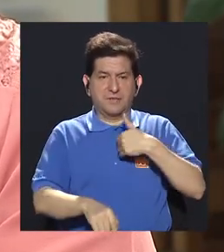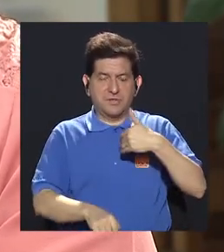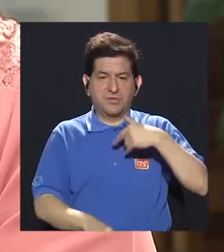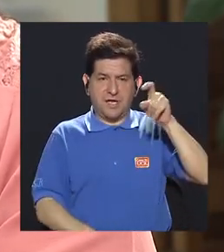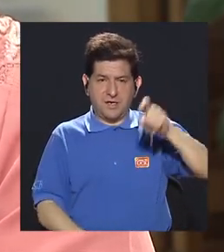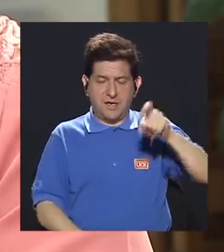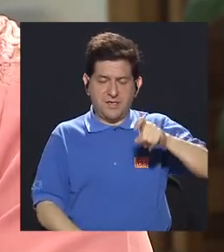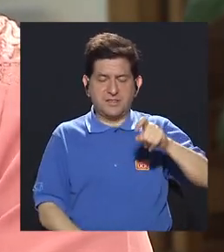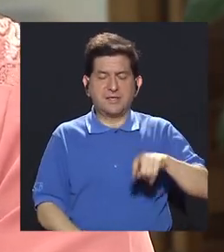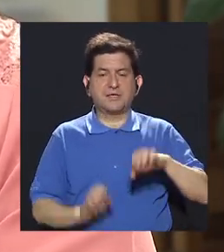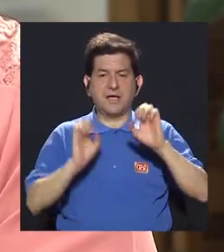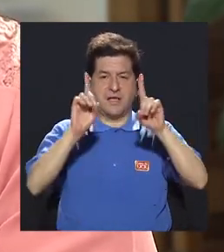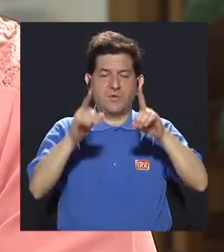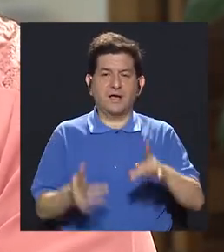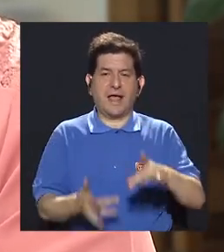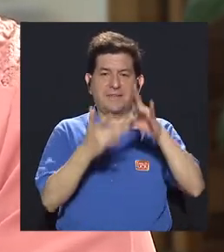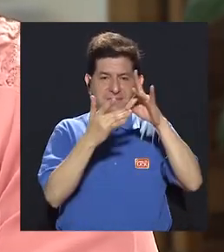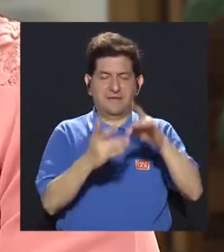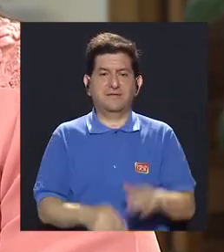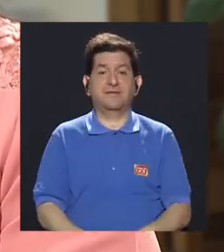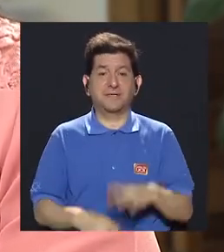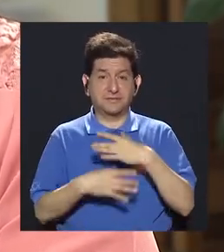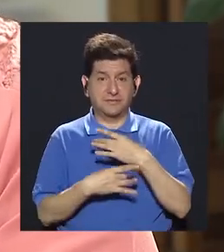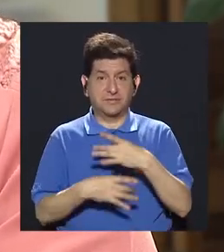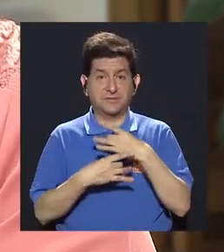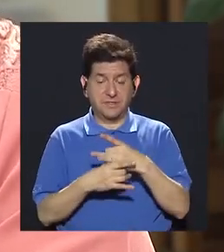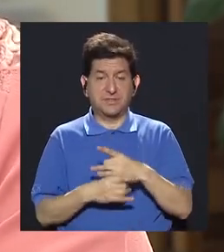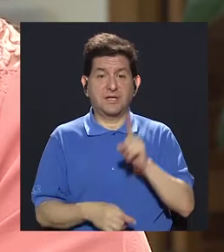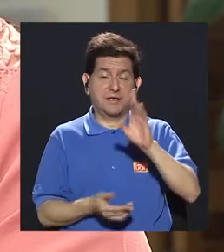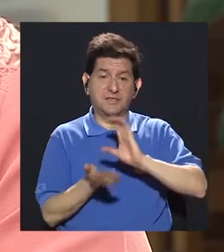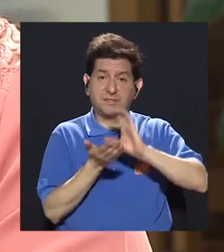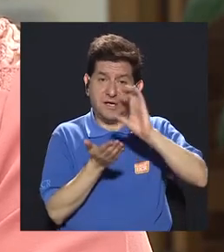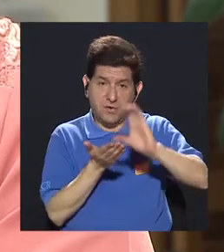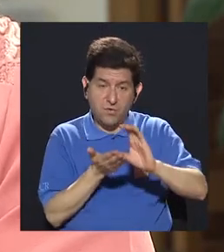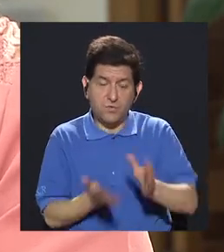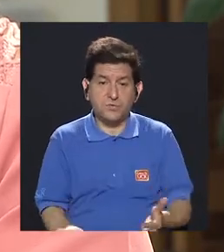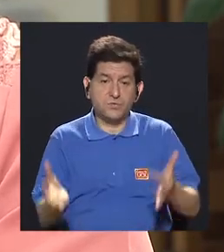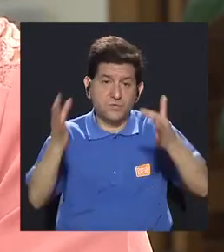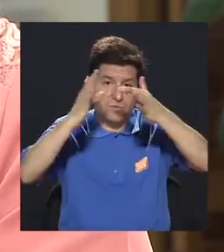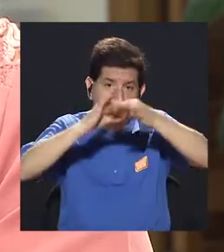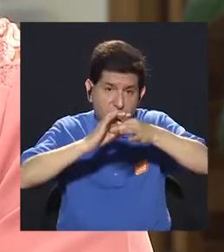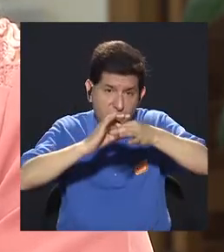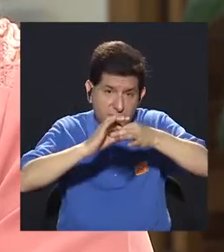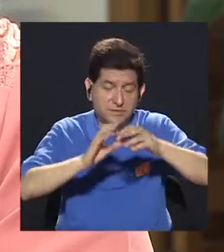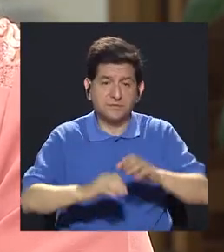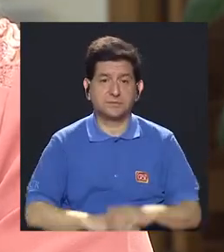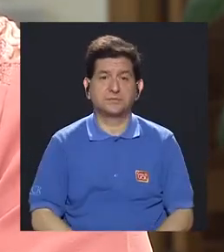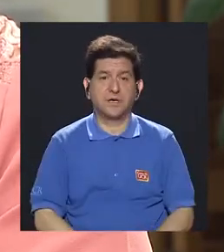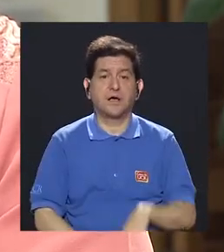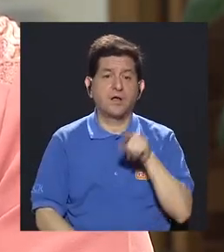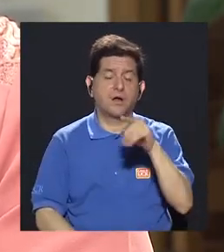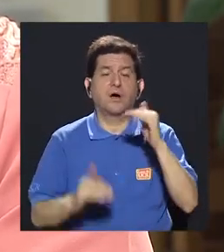si tenés necesidades educativas especiales, porque nos interesa que puedas llevar un curso acorde a tu